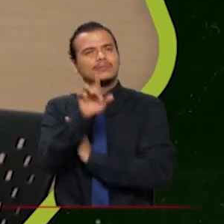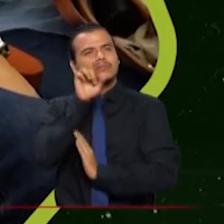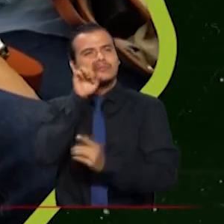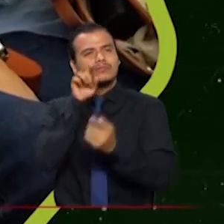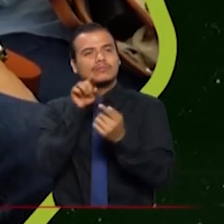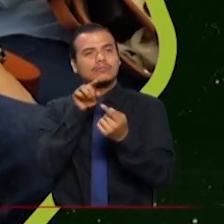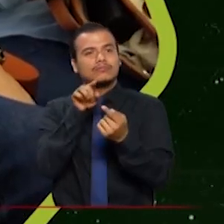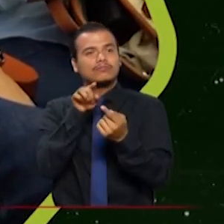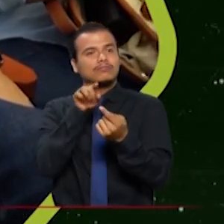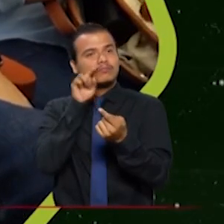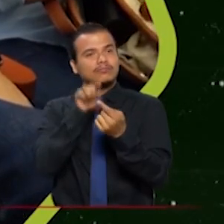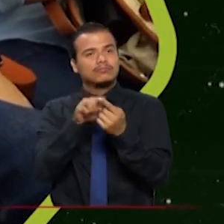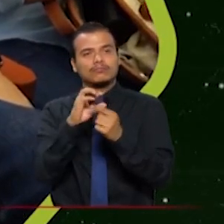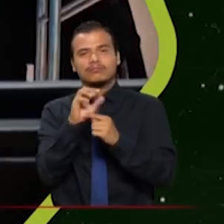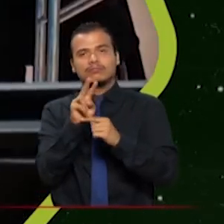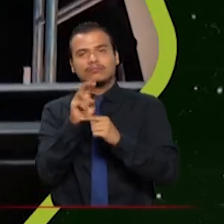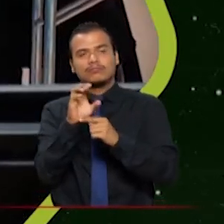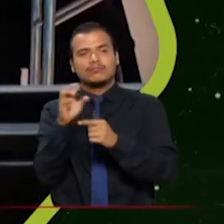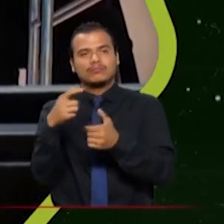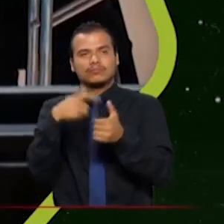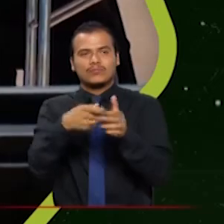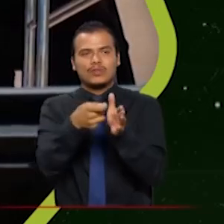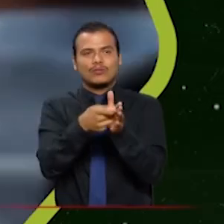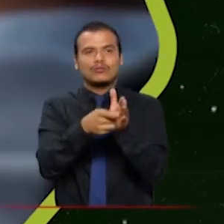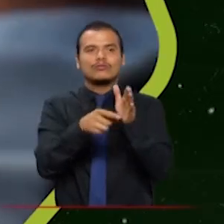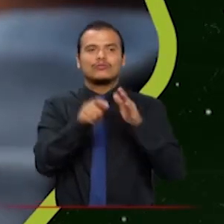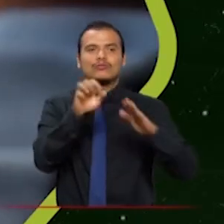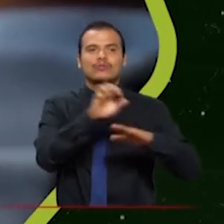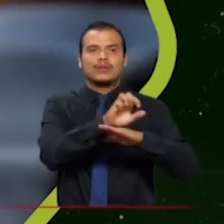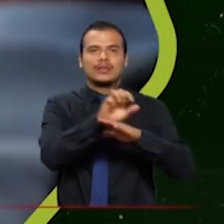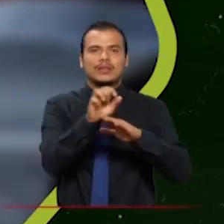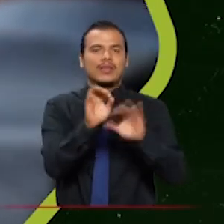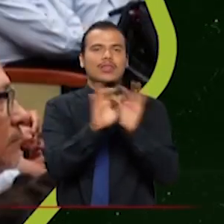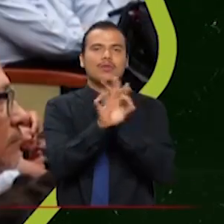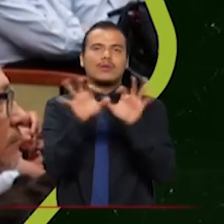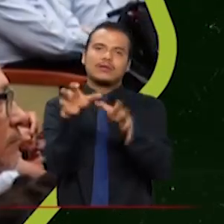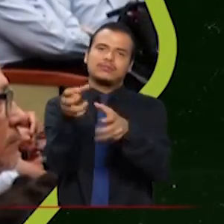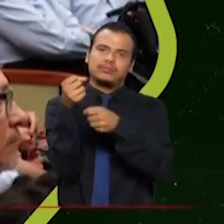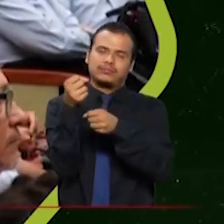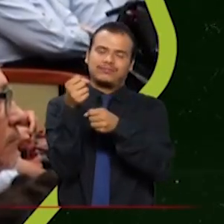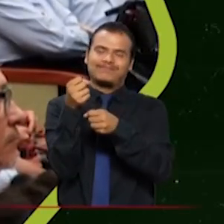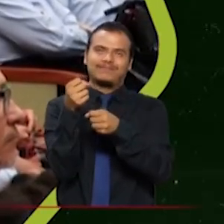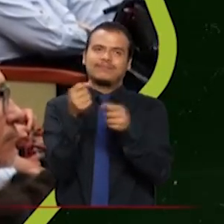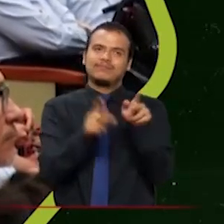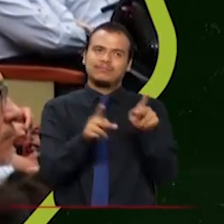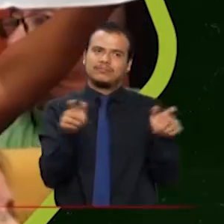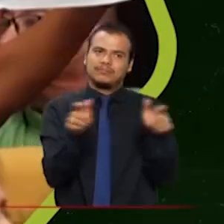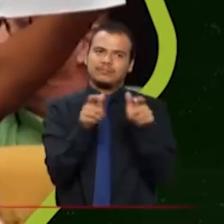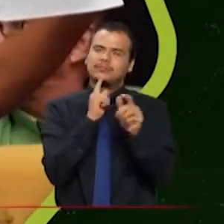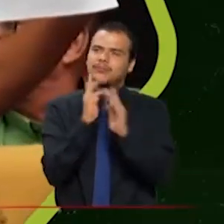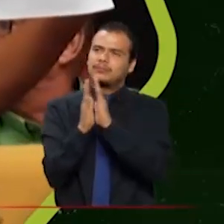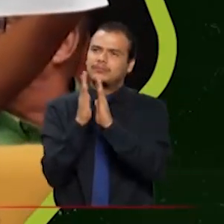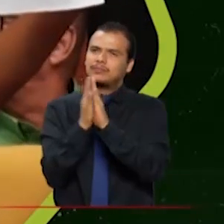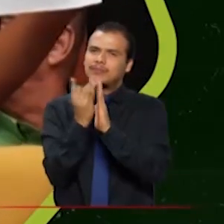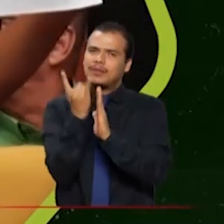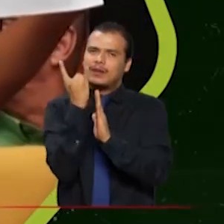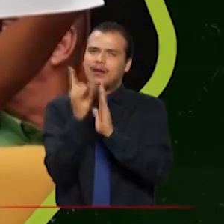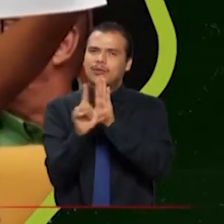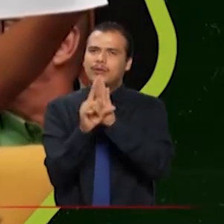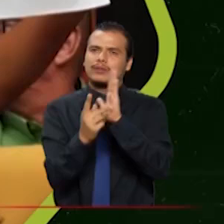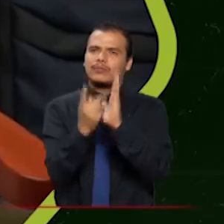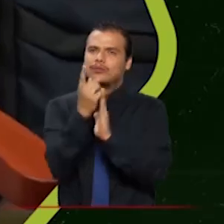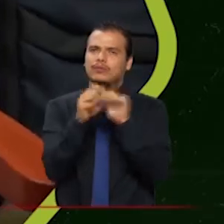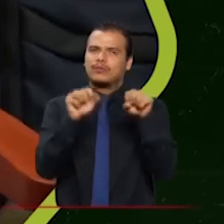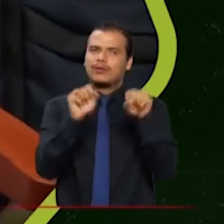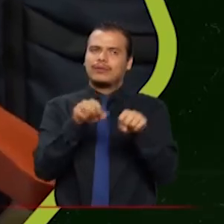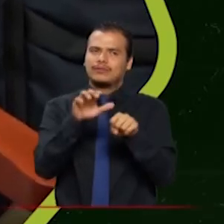las acciones que posee EPSA y Acuavalle. Congresistas del Valle del Cauca y empresarios de la región conocieron los efectos que tendría la aprobación del proyecto de ley